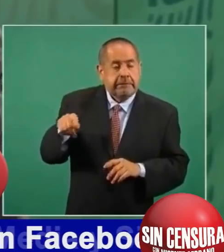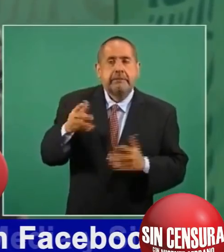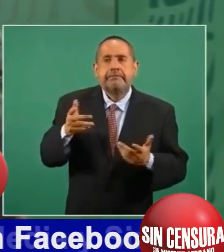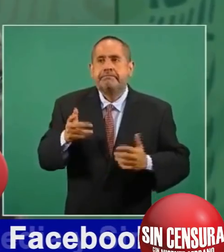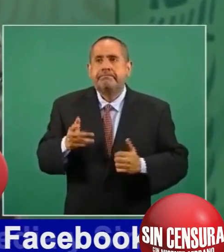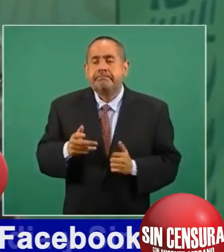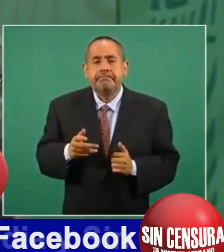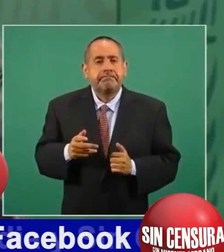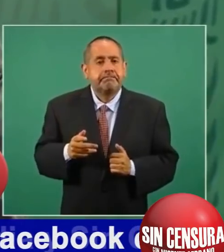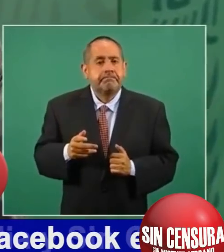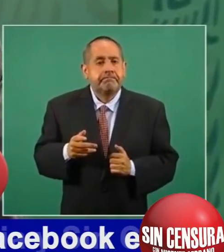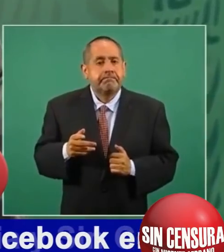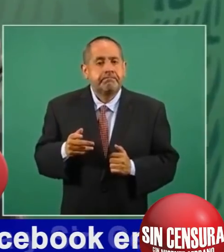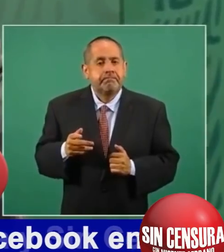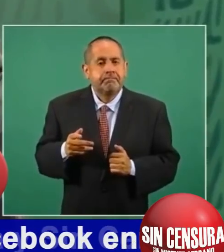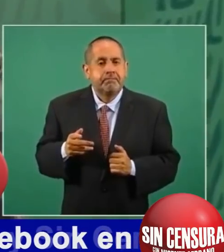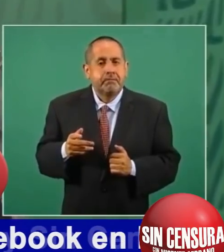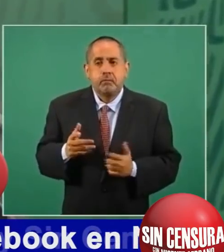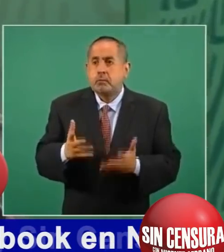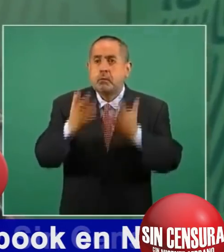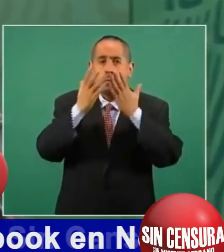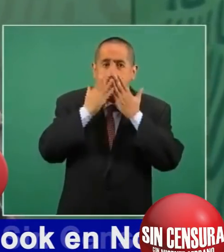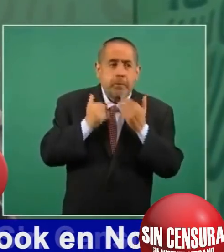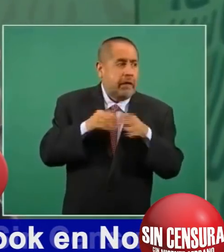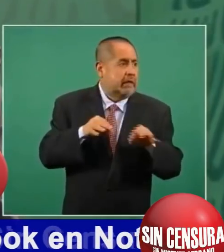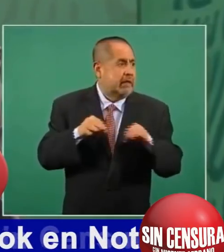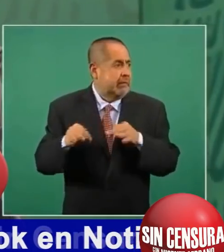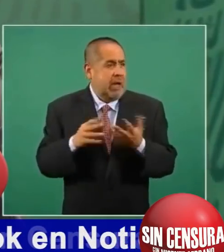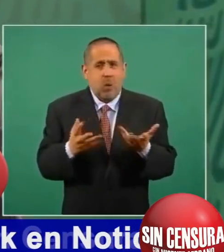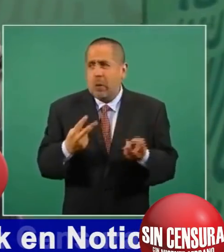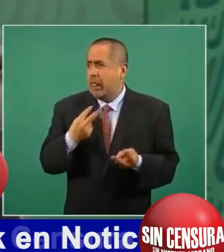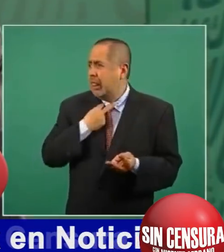con más desempleo.